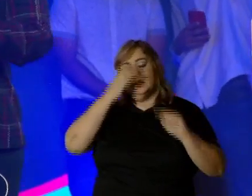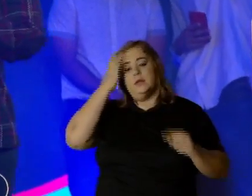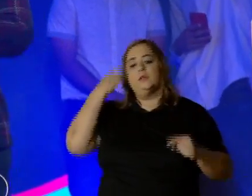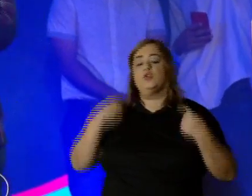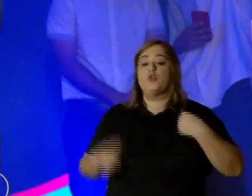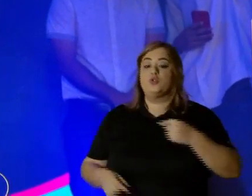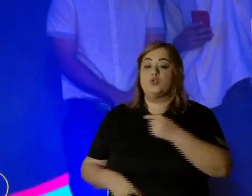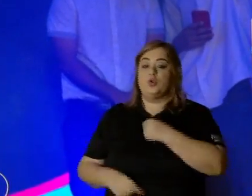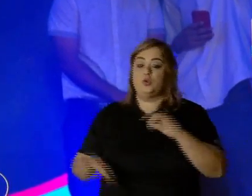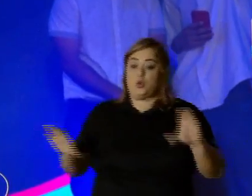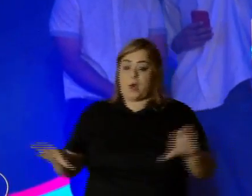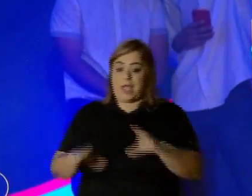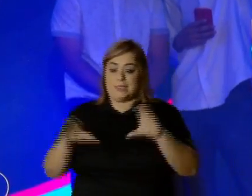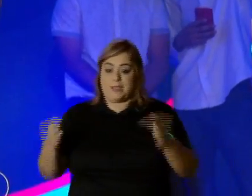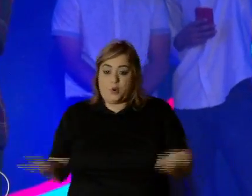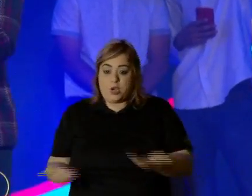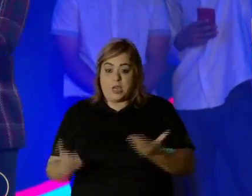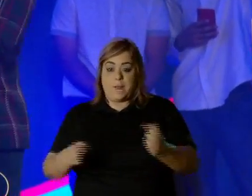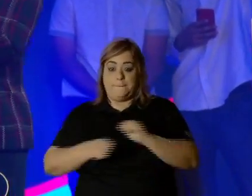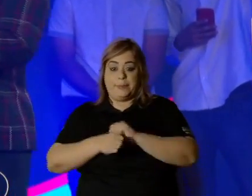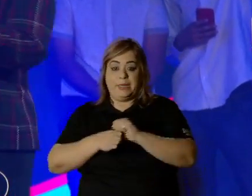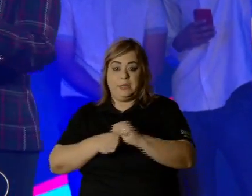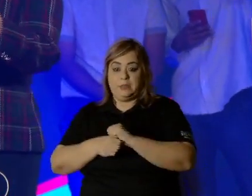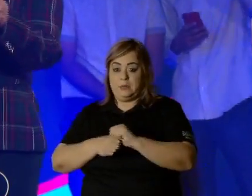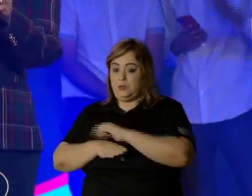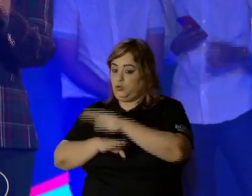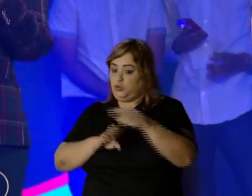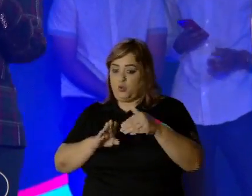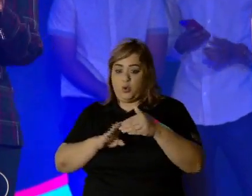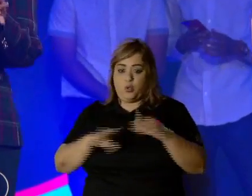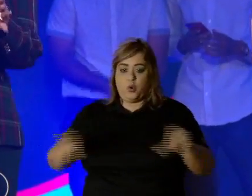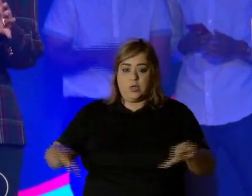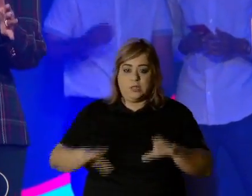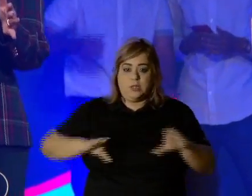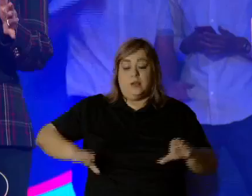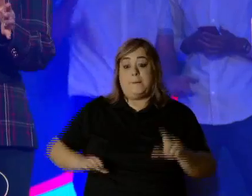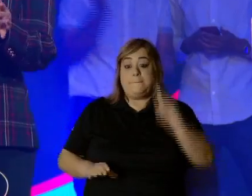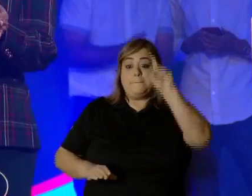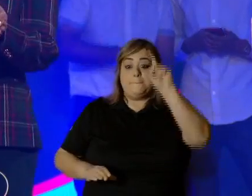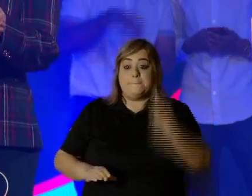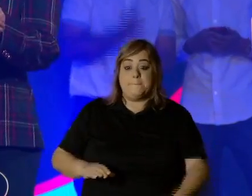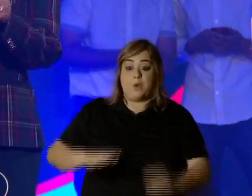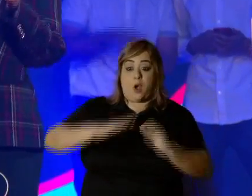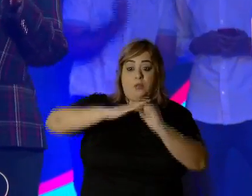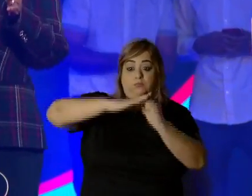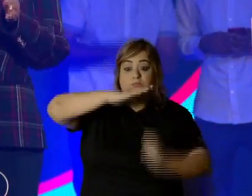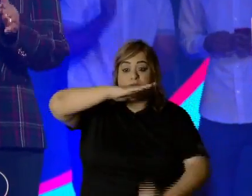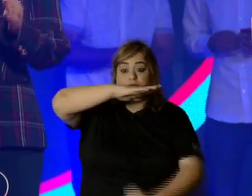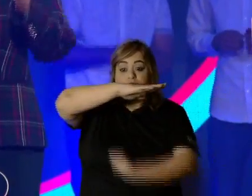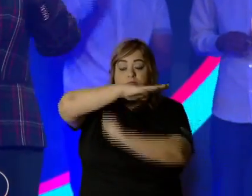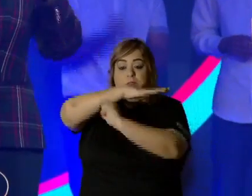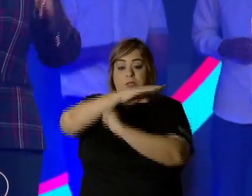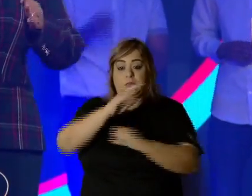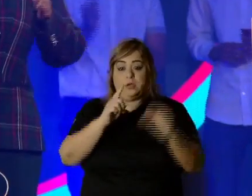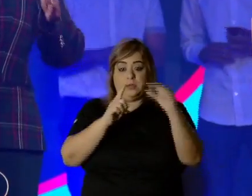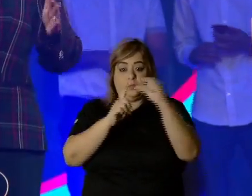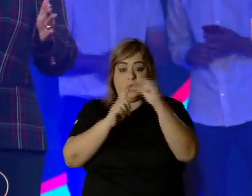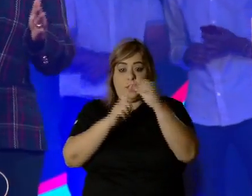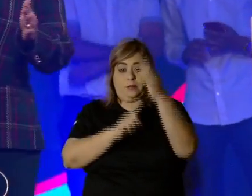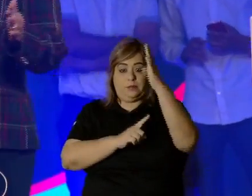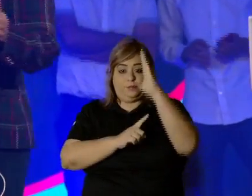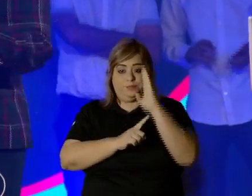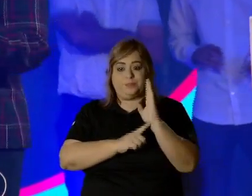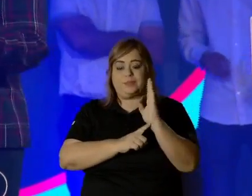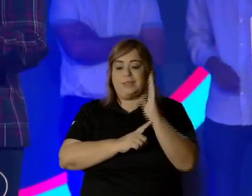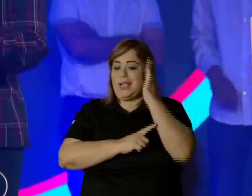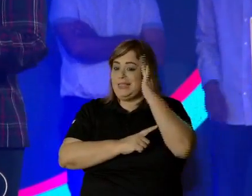que nosotros practicamos aquí, todo lo que hacemos tiene que estar basado en la palabra y debe tener testimonios y